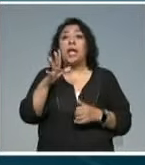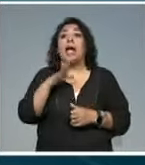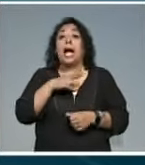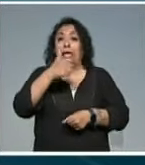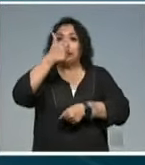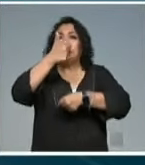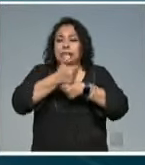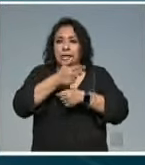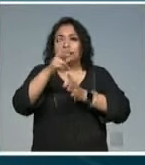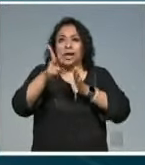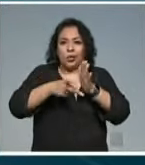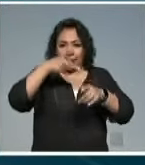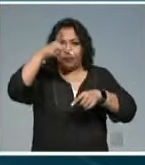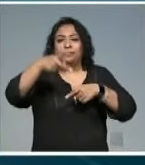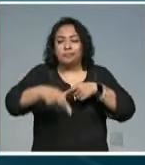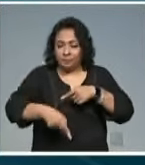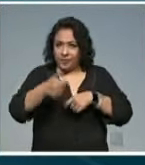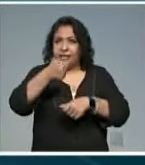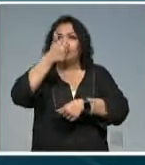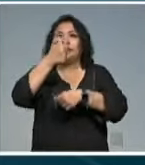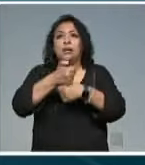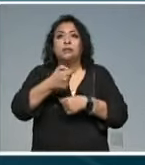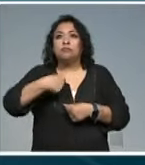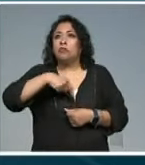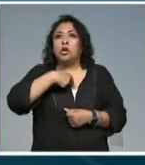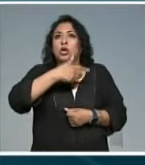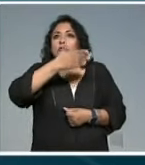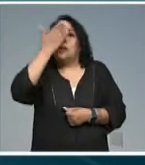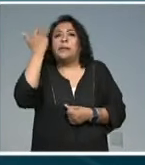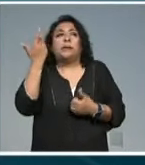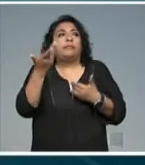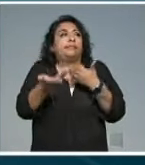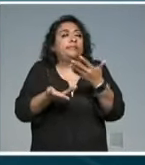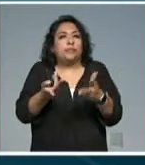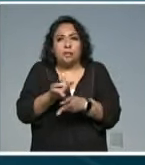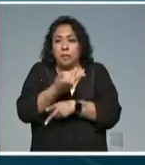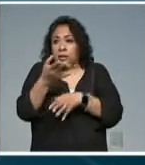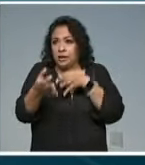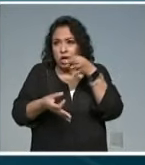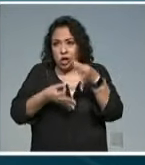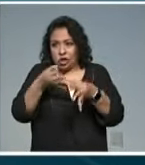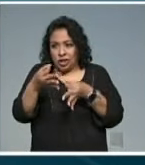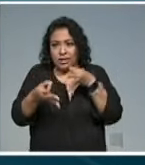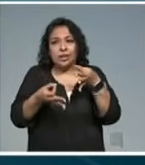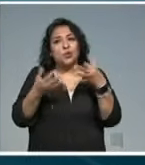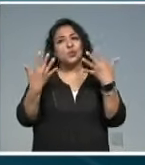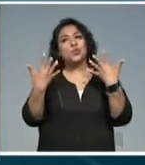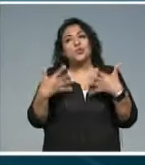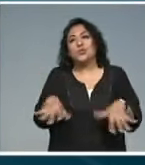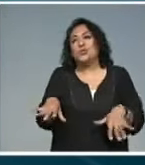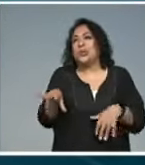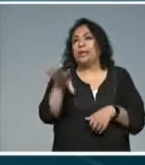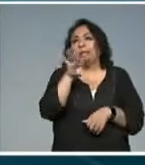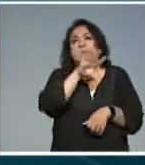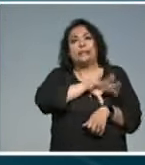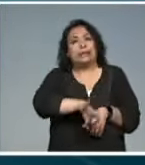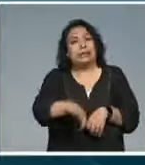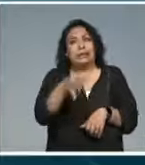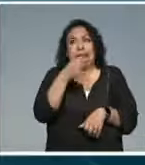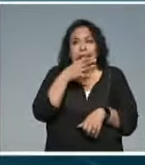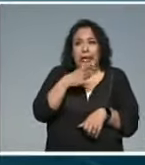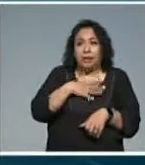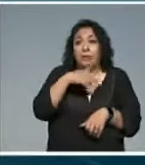sexta temporada. También nosotros no sabíamos qué iba a suceder y, bueno, la noticia nos cayó de manera increíble.